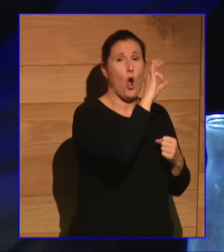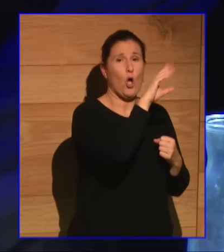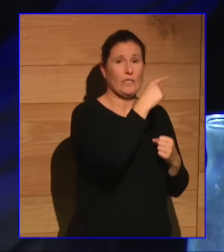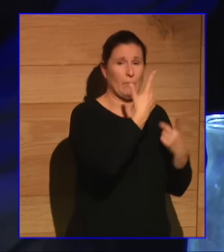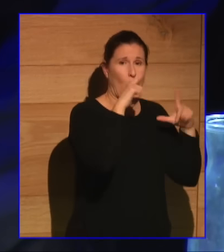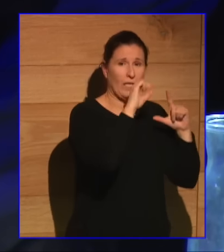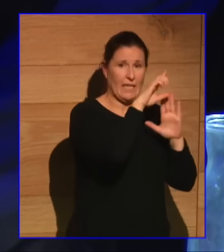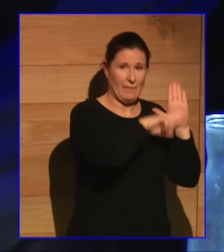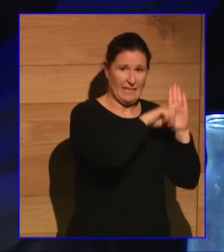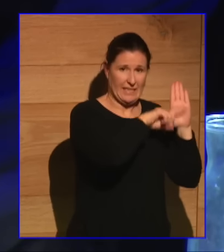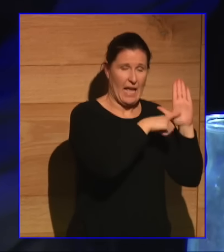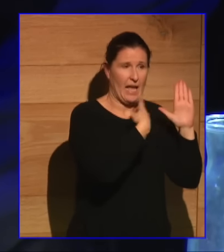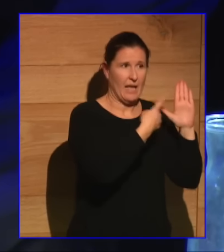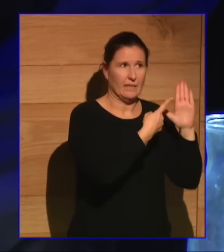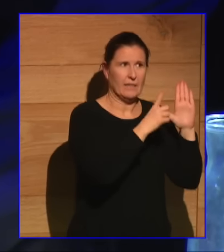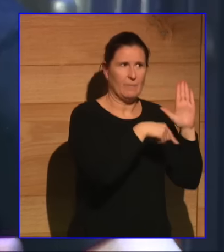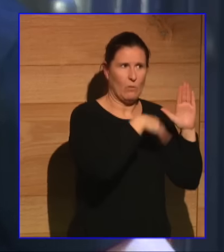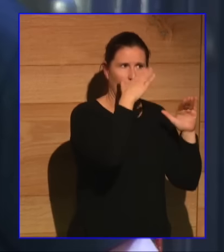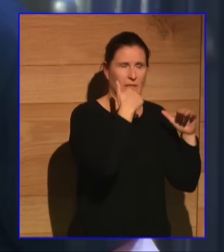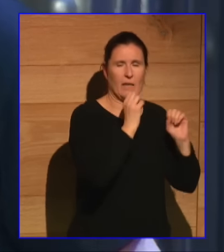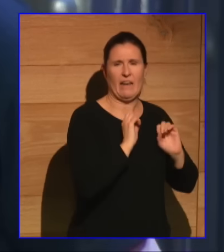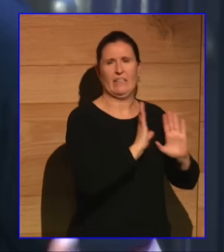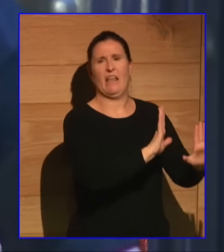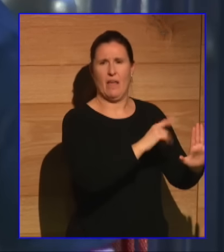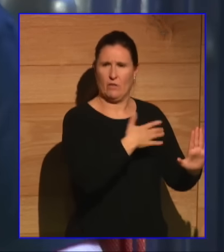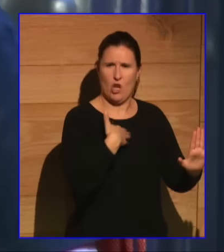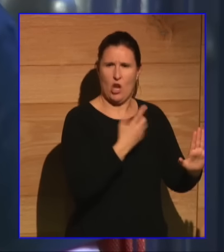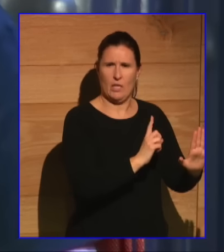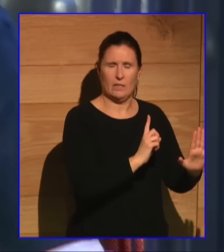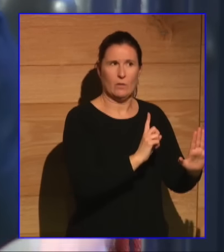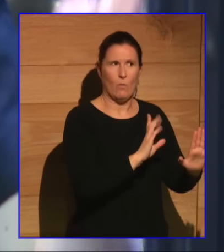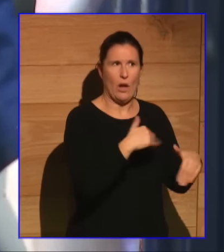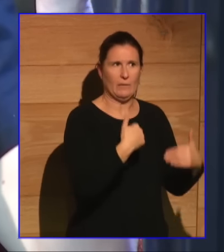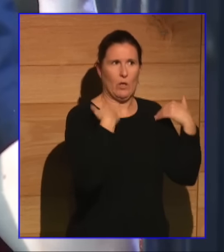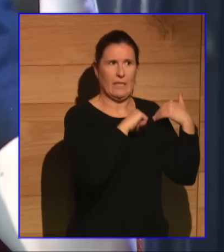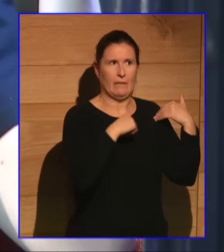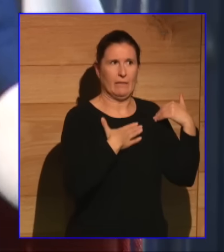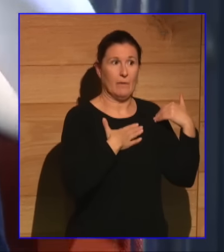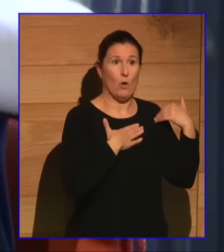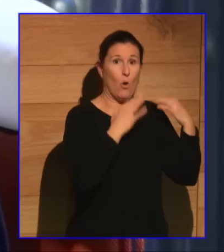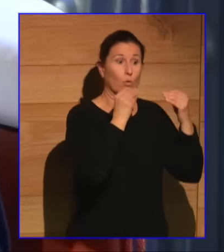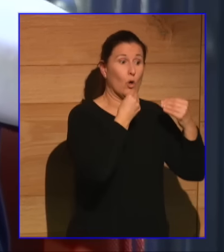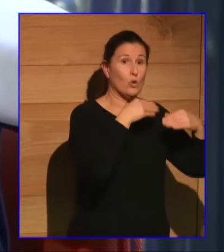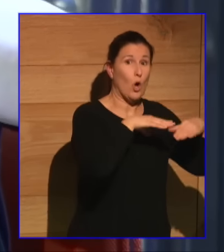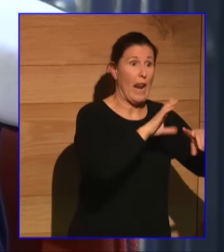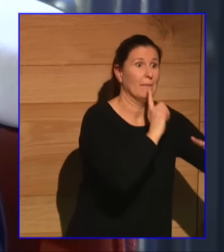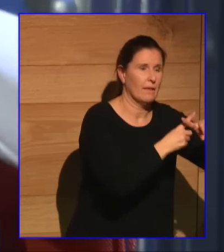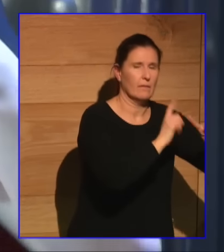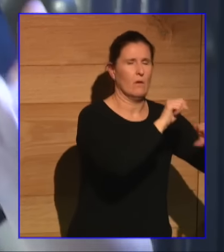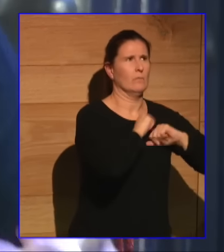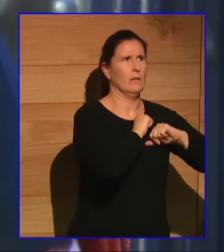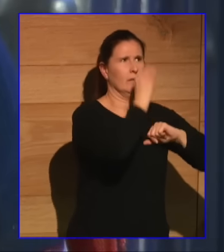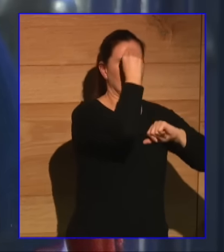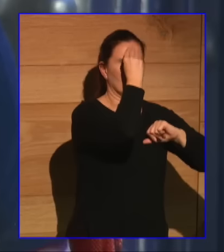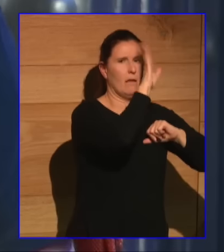mismo. Es un rechazo de la paternidad de la responsabilidad individual, que a mitad de historia de repente dice: espera un momento,